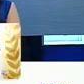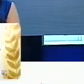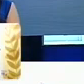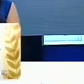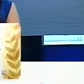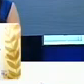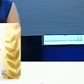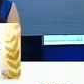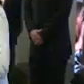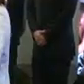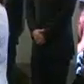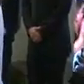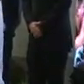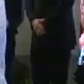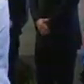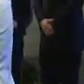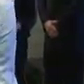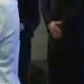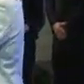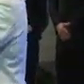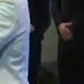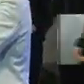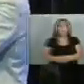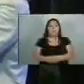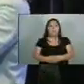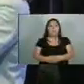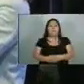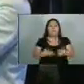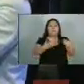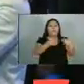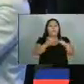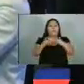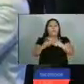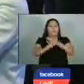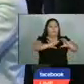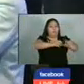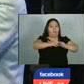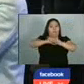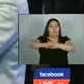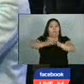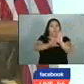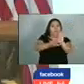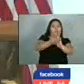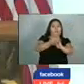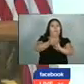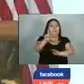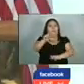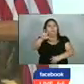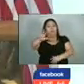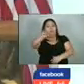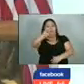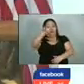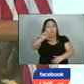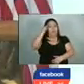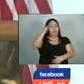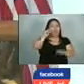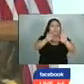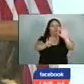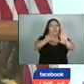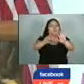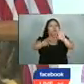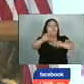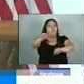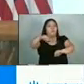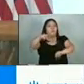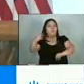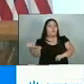Contarles que la inversión en El Salvador creció en un 15% en distintos sectores y empresas, lo que ha generado unos 970